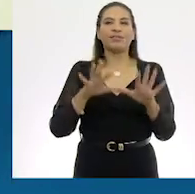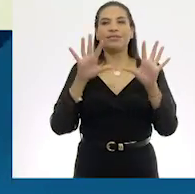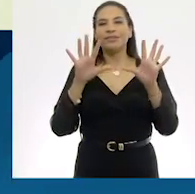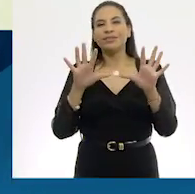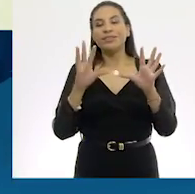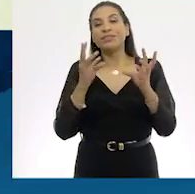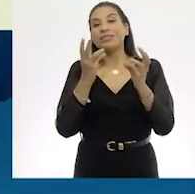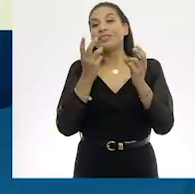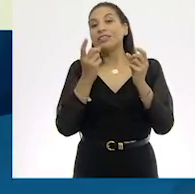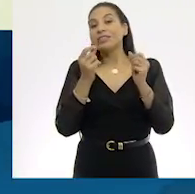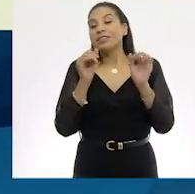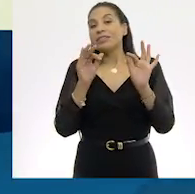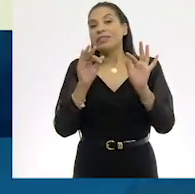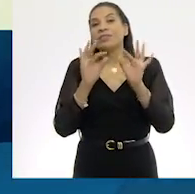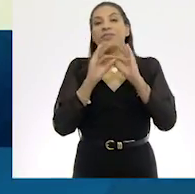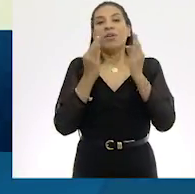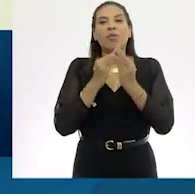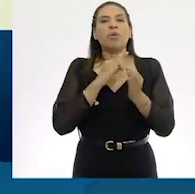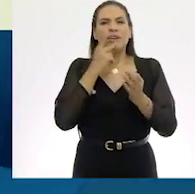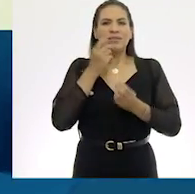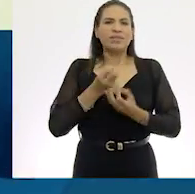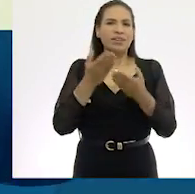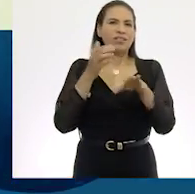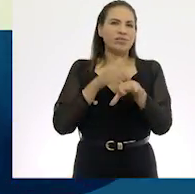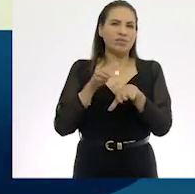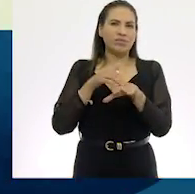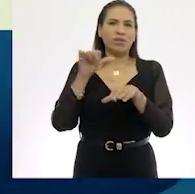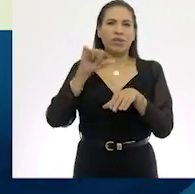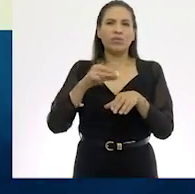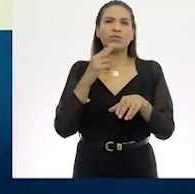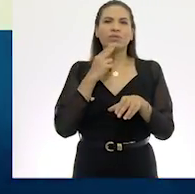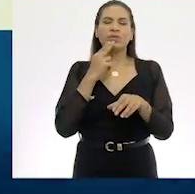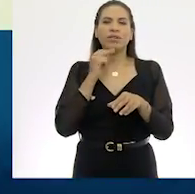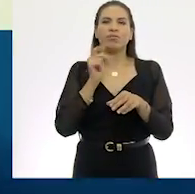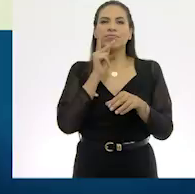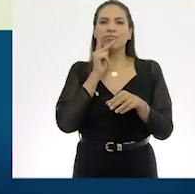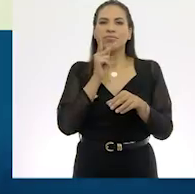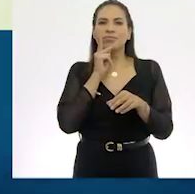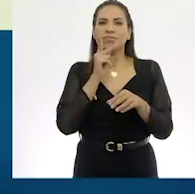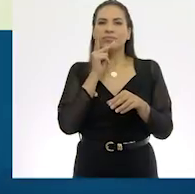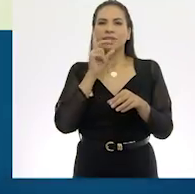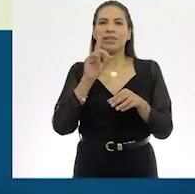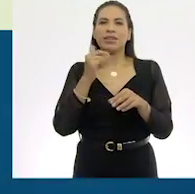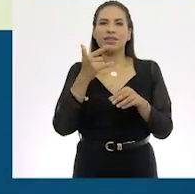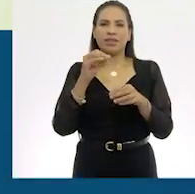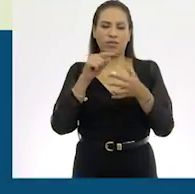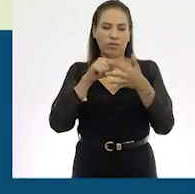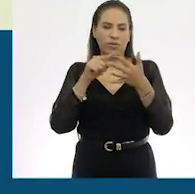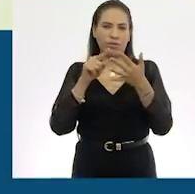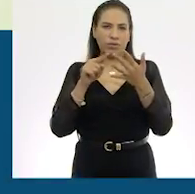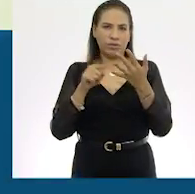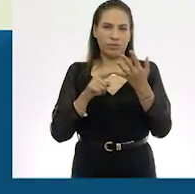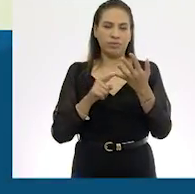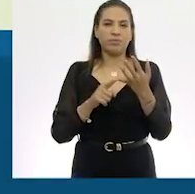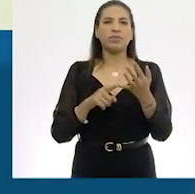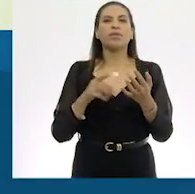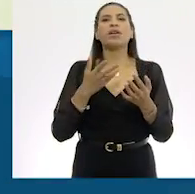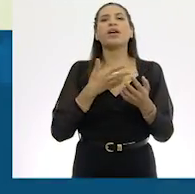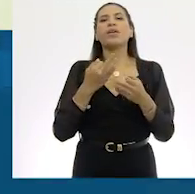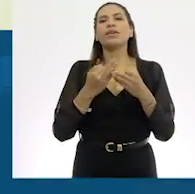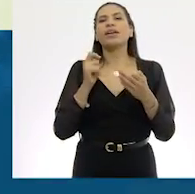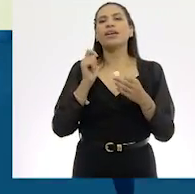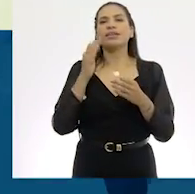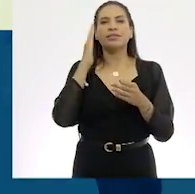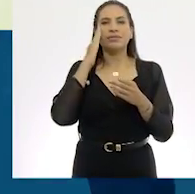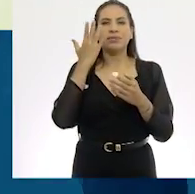dedos es una forma de expresar números. Hoy usamos la palabra dígito para referirnos a un número. Contamos en